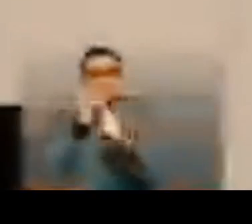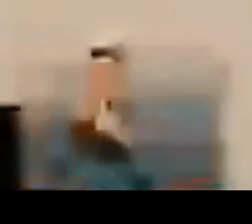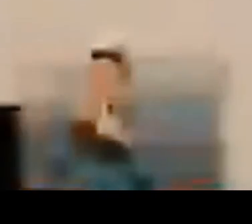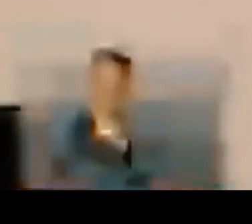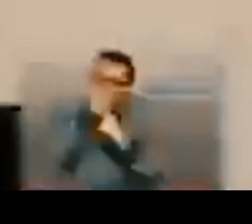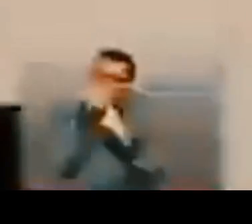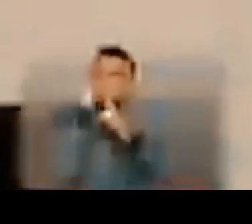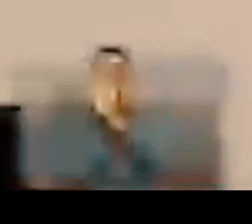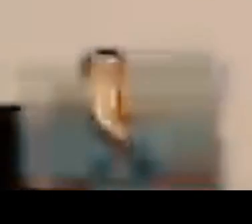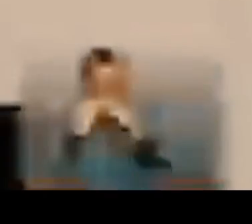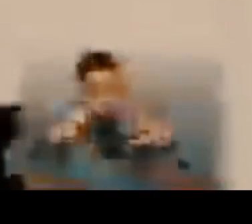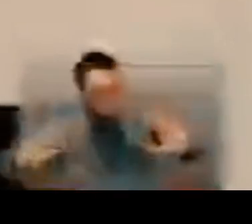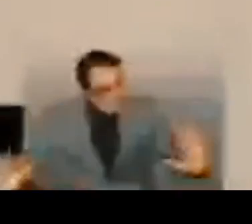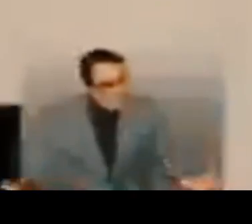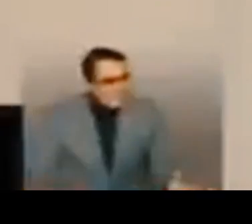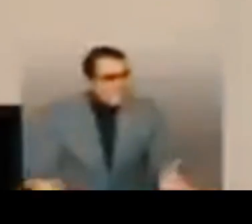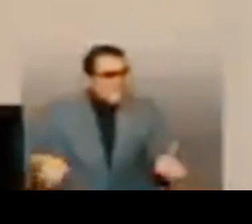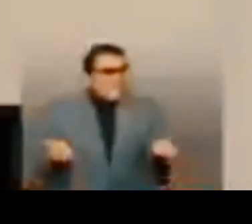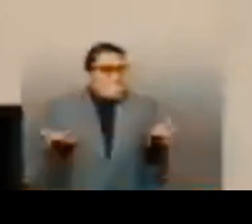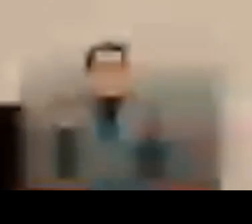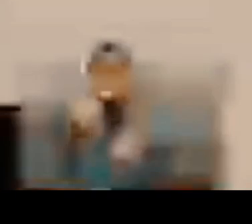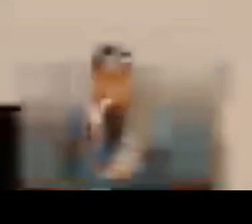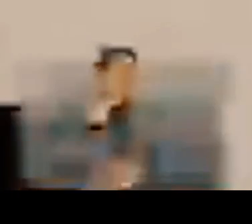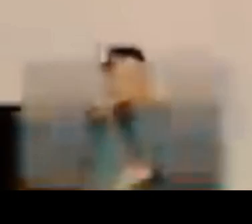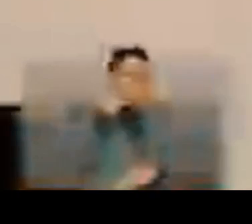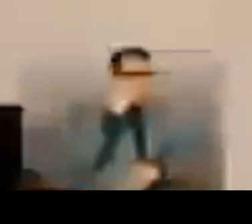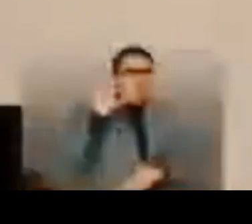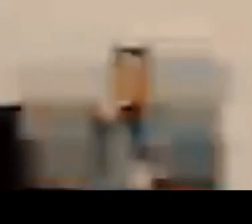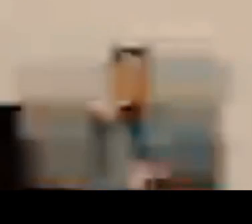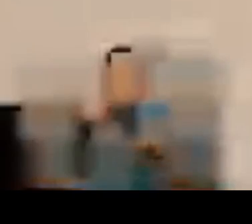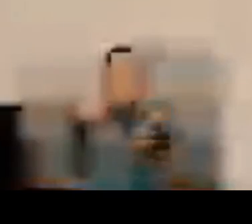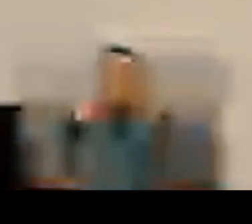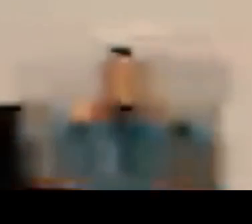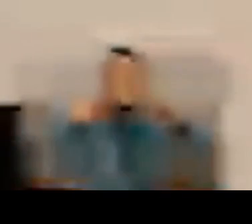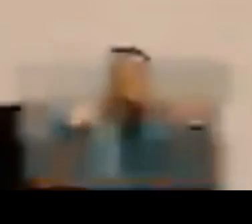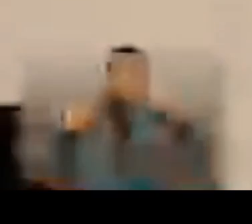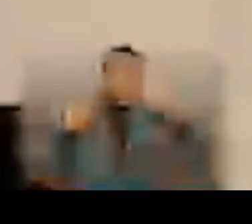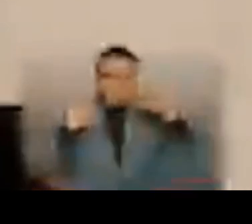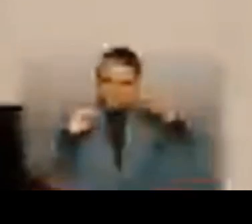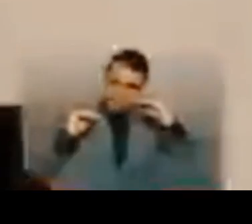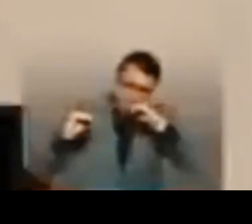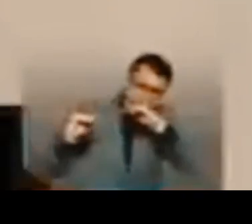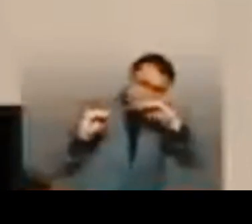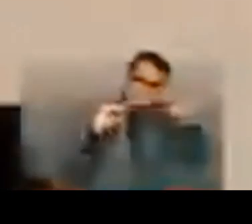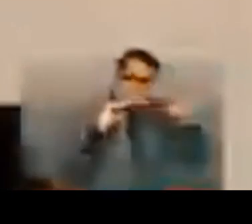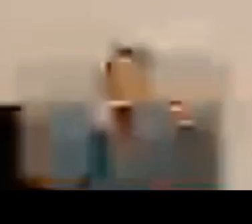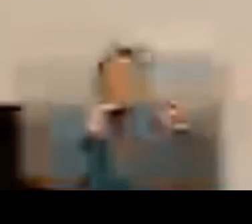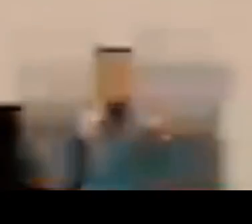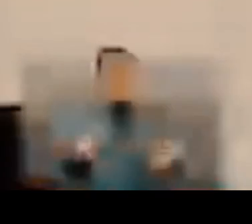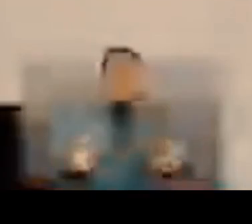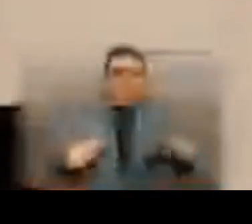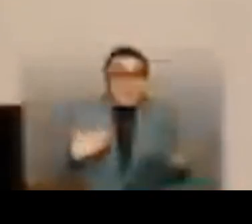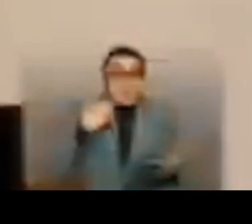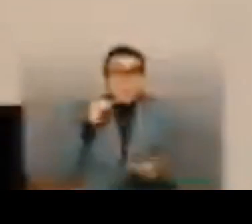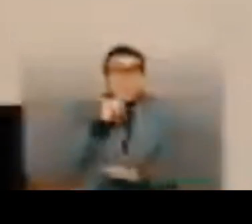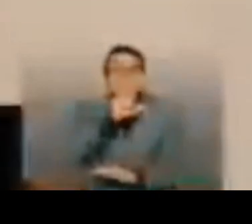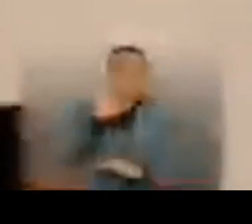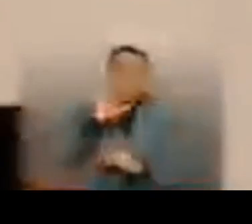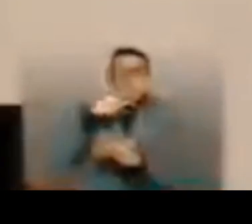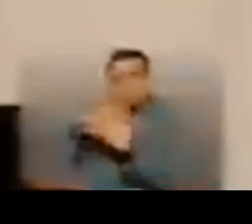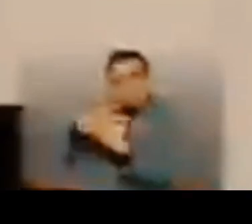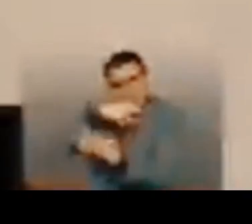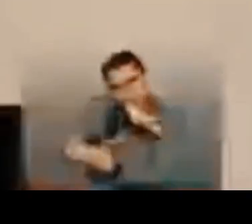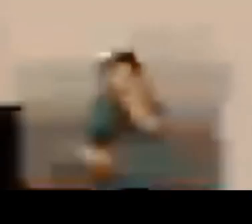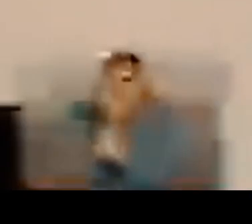construir la igualdad entre la mujer y el hombre. Si liberamos a la mujer de la cárcel, 5.000 madres que